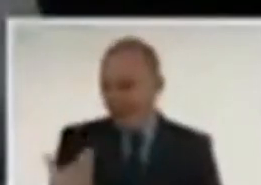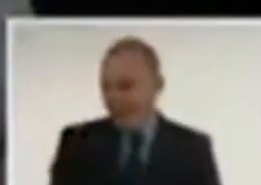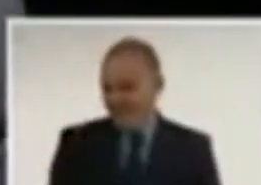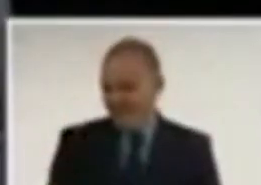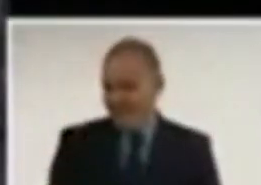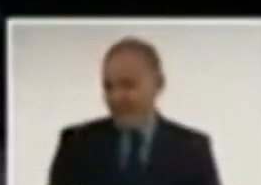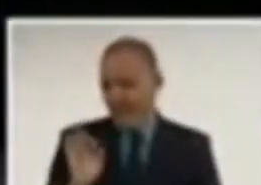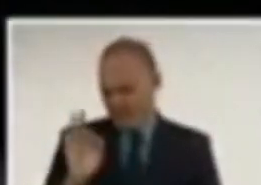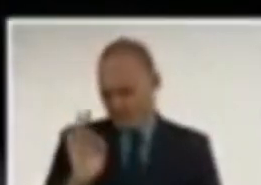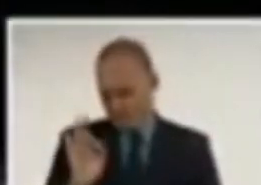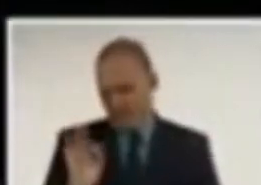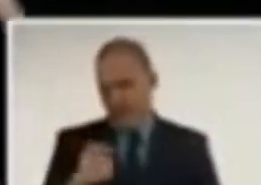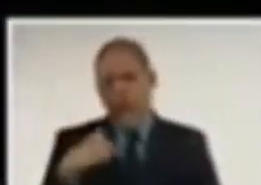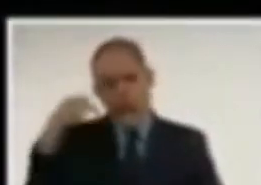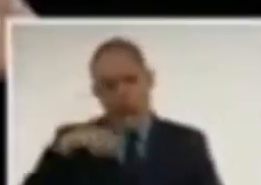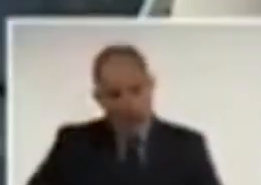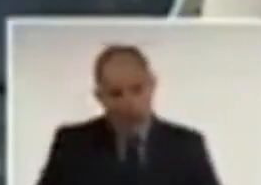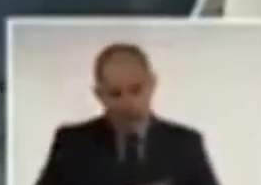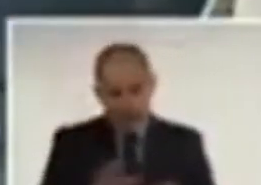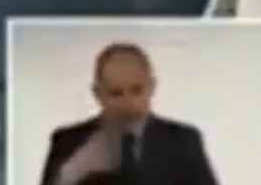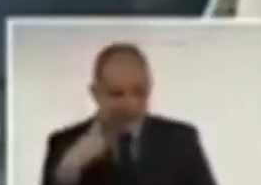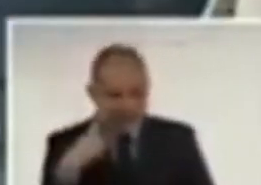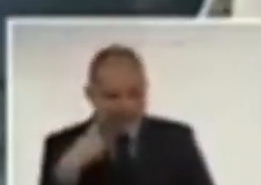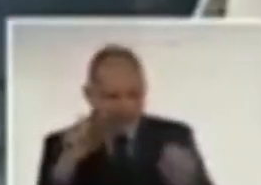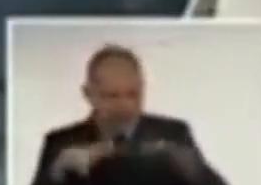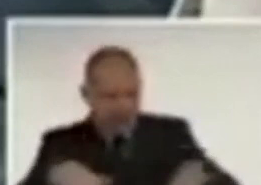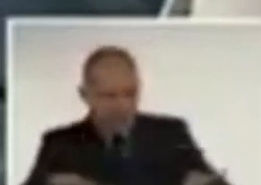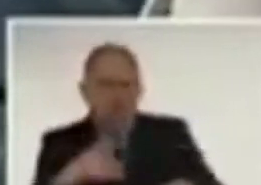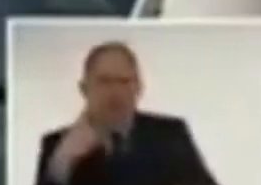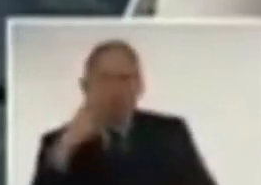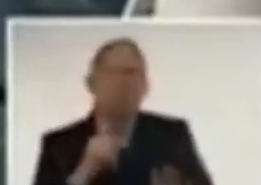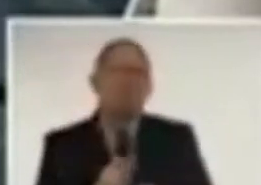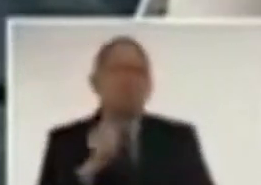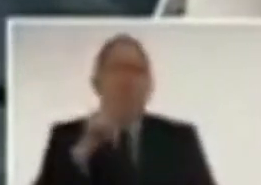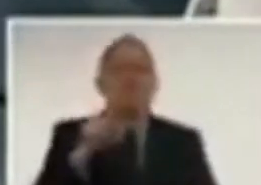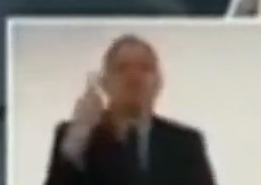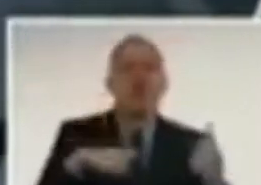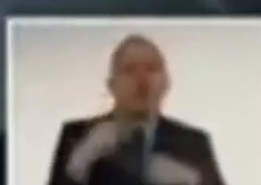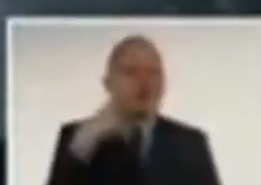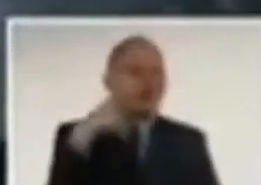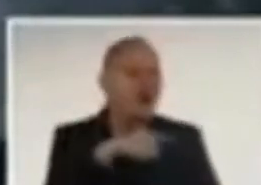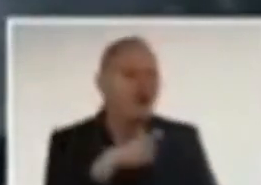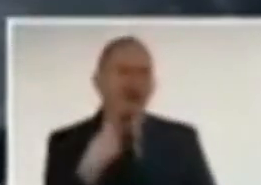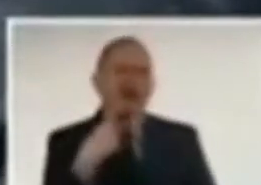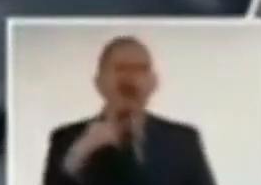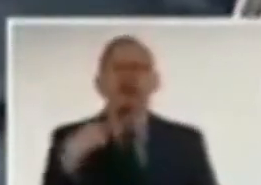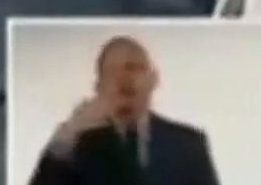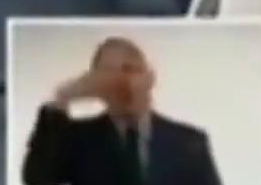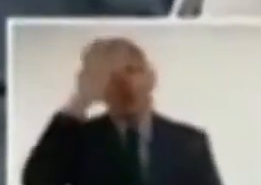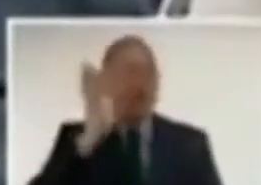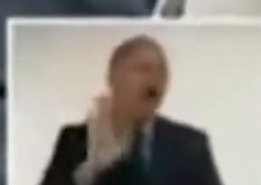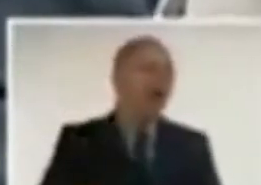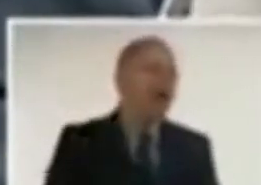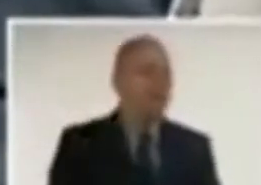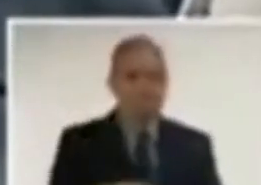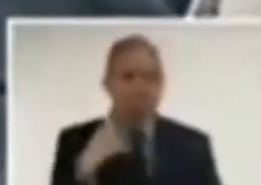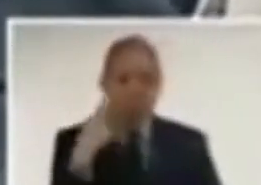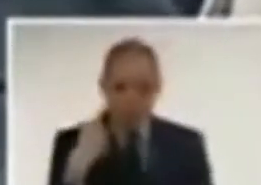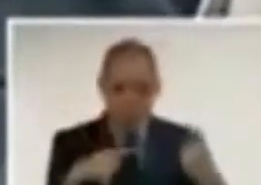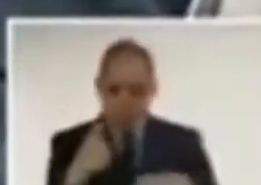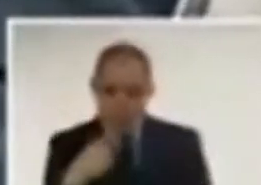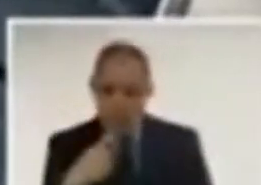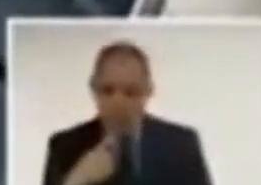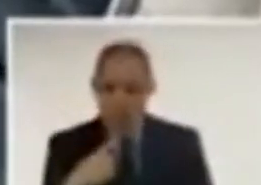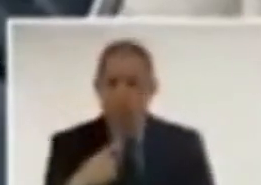hoy no que está viviendo Cuba sin ser patriota porque hay una lista de los que no quieren Pero hay una lista de los que